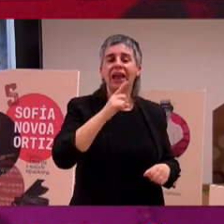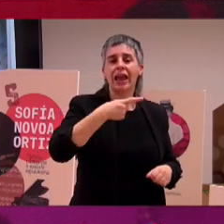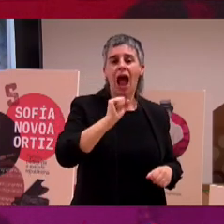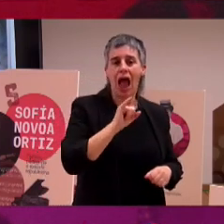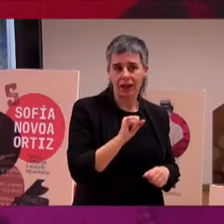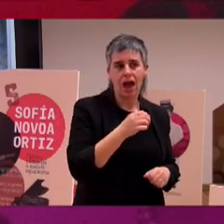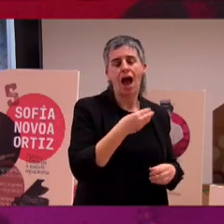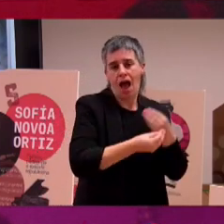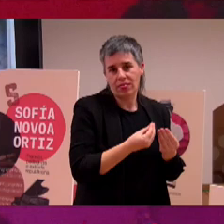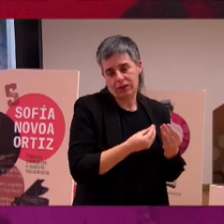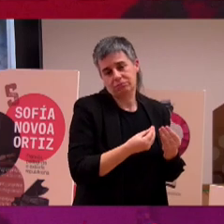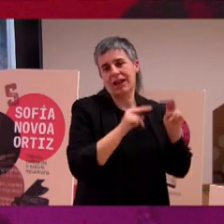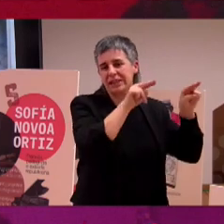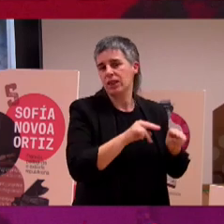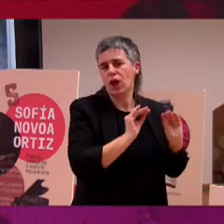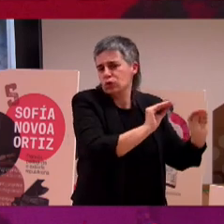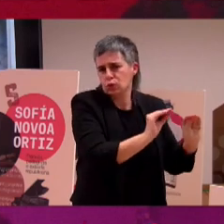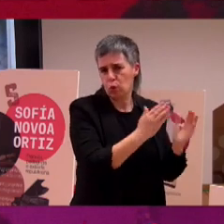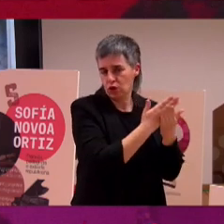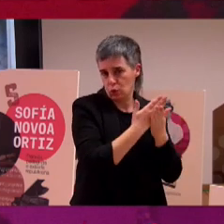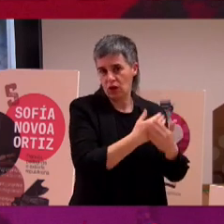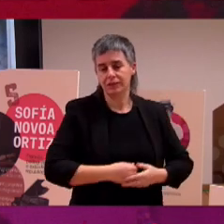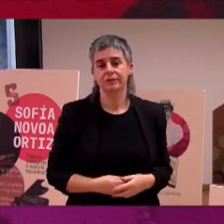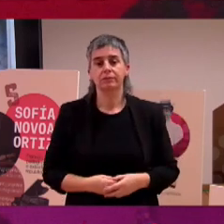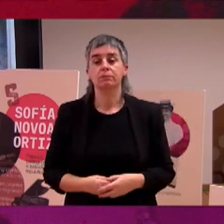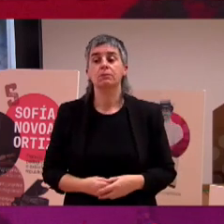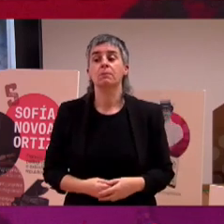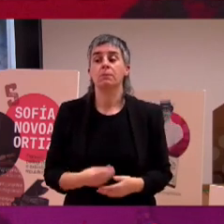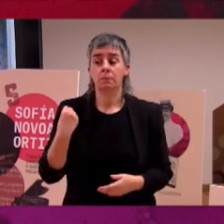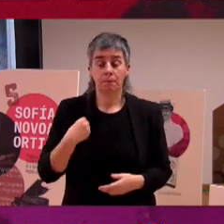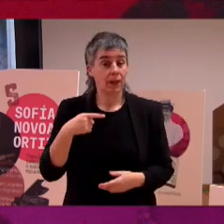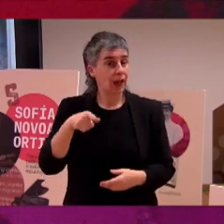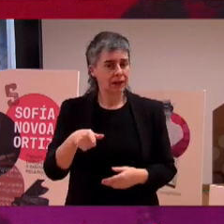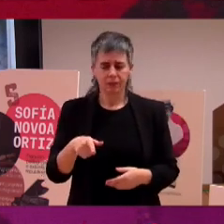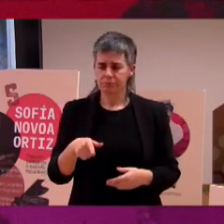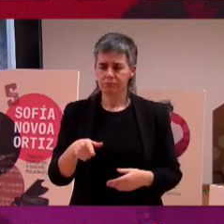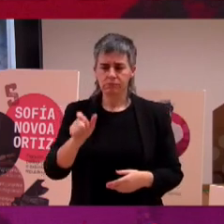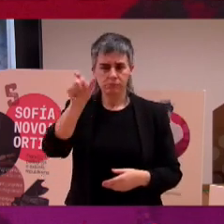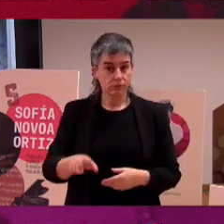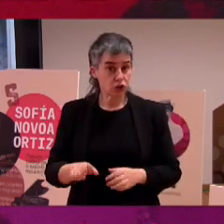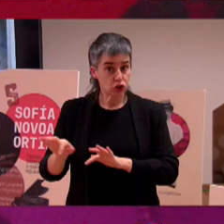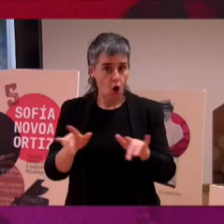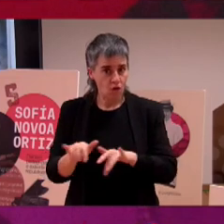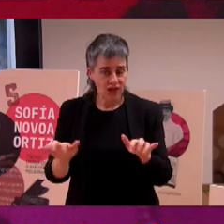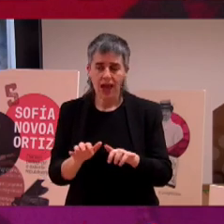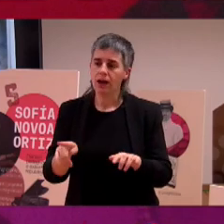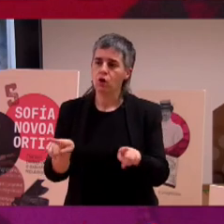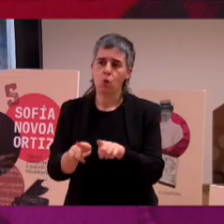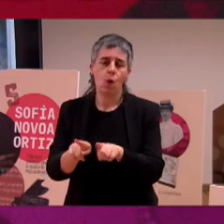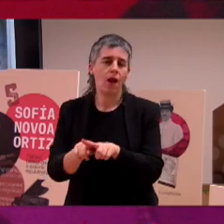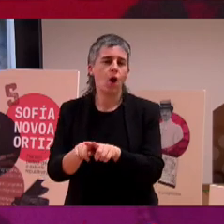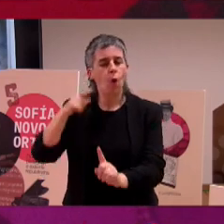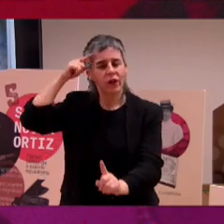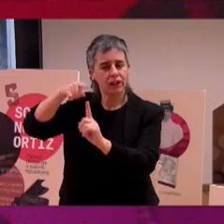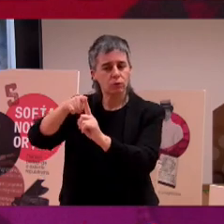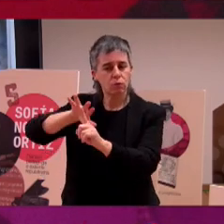toda esta trayectoria hai dúas constantes. En primer lugar, foi sempre capaz de modificar os seus obxectivos profesionais para